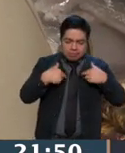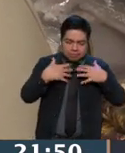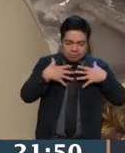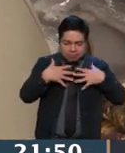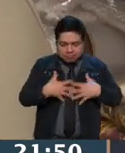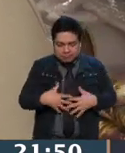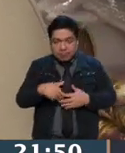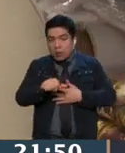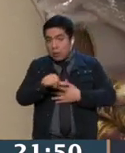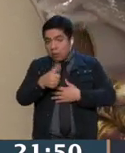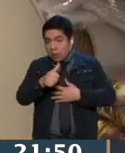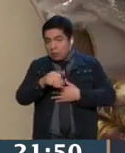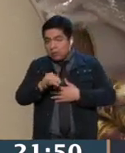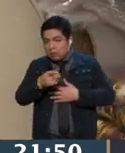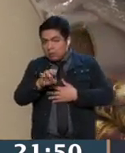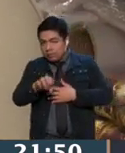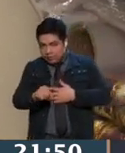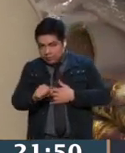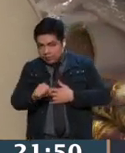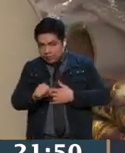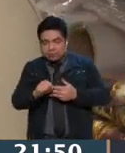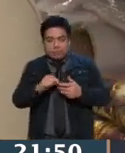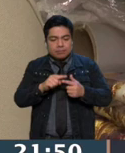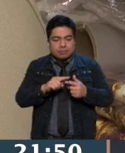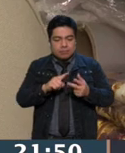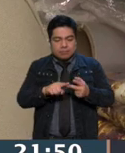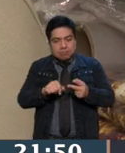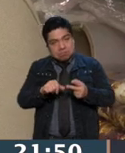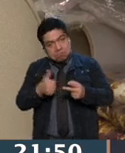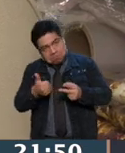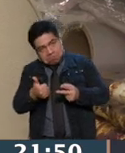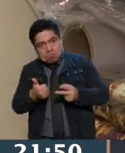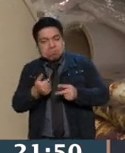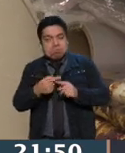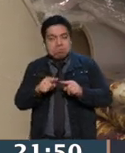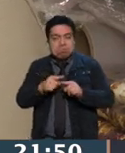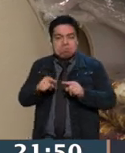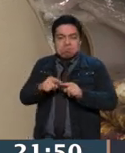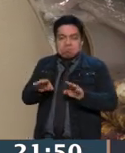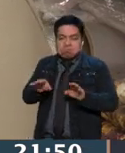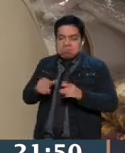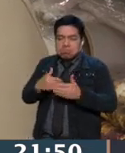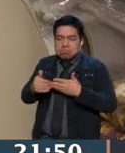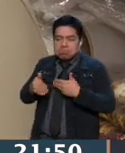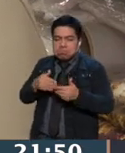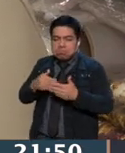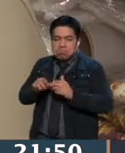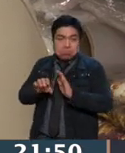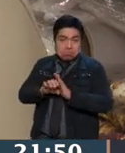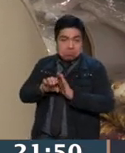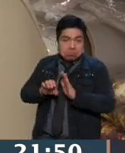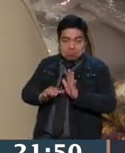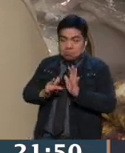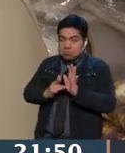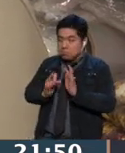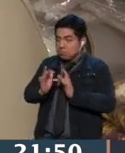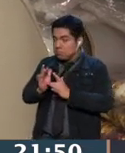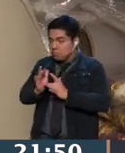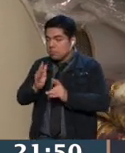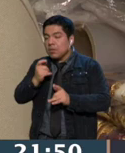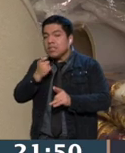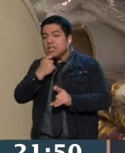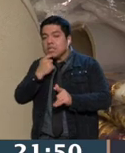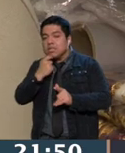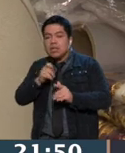11 modelos, y de ahí pues ya manejamos otros modelitos más, que es cuando Jesús fue niño,